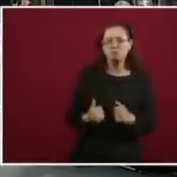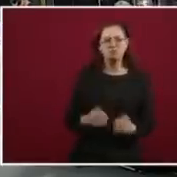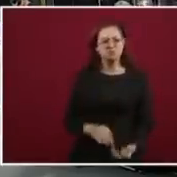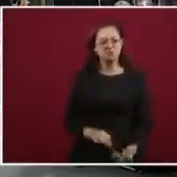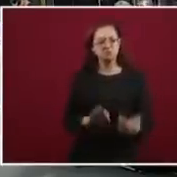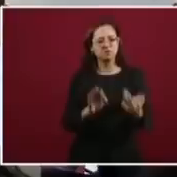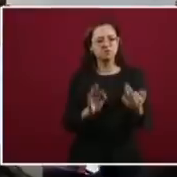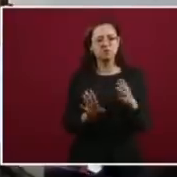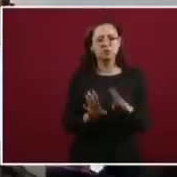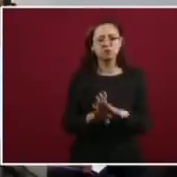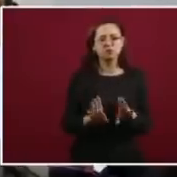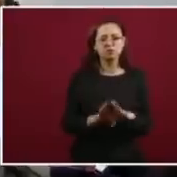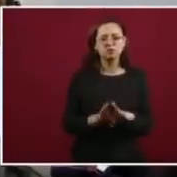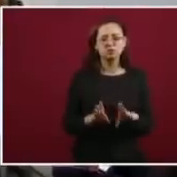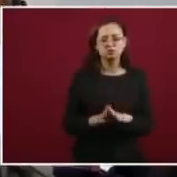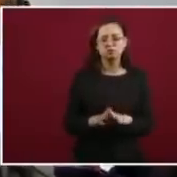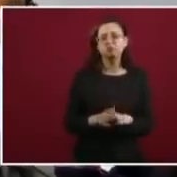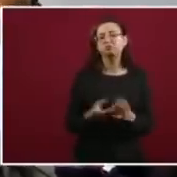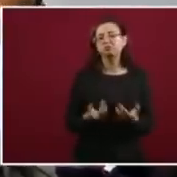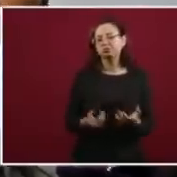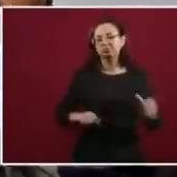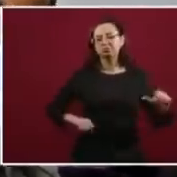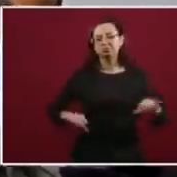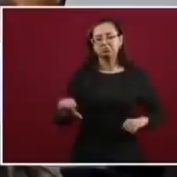con varias acciones